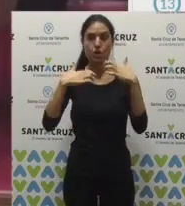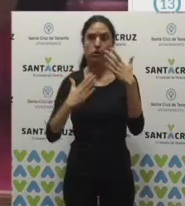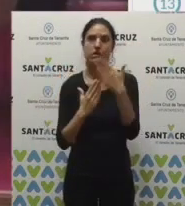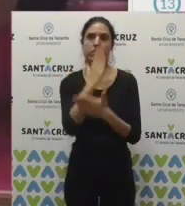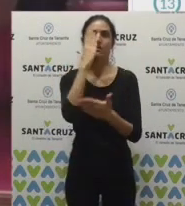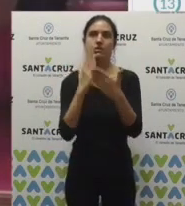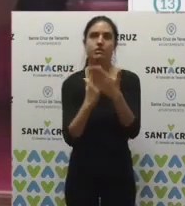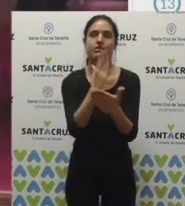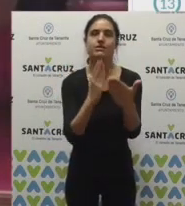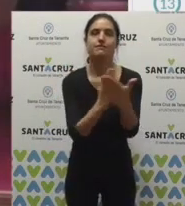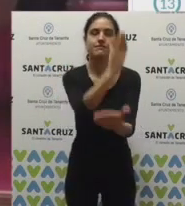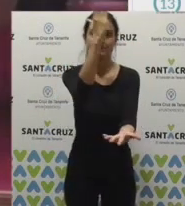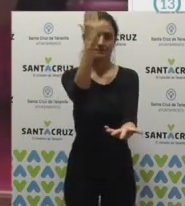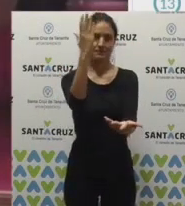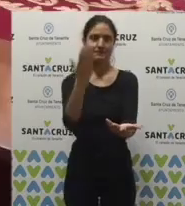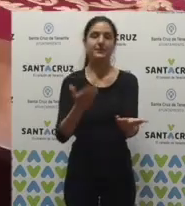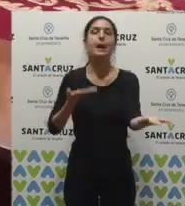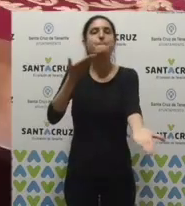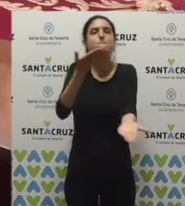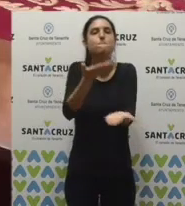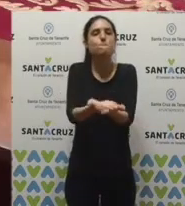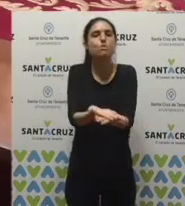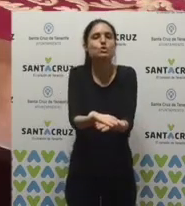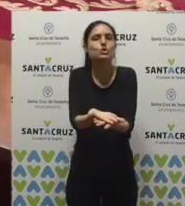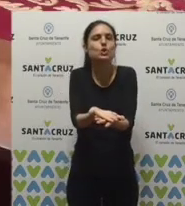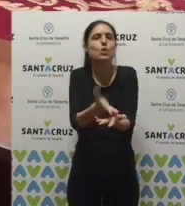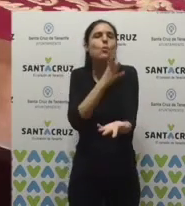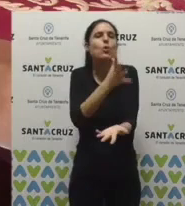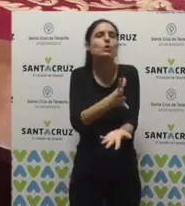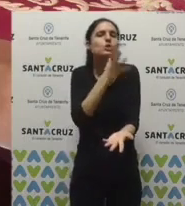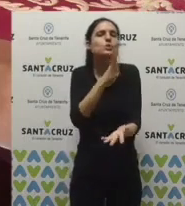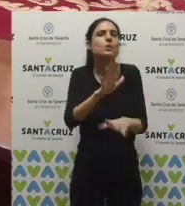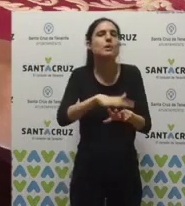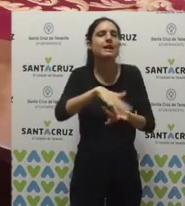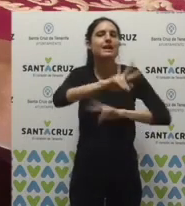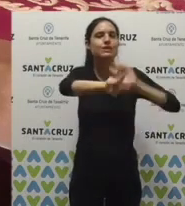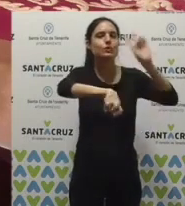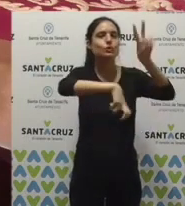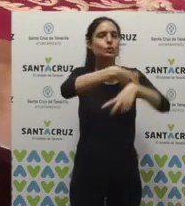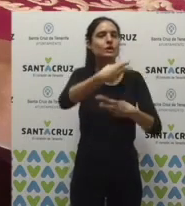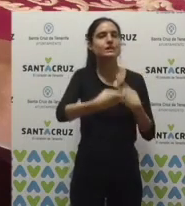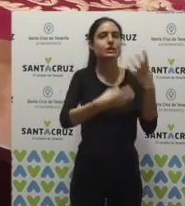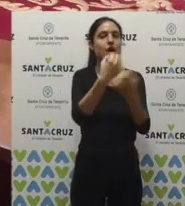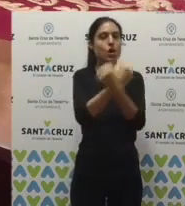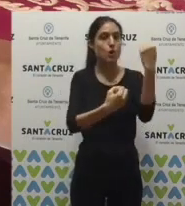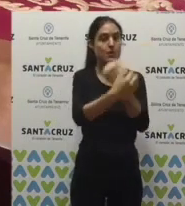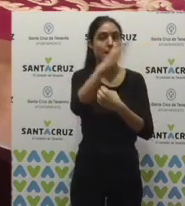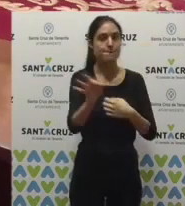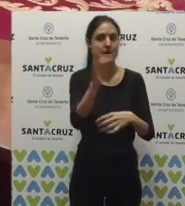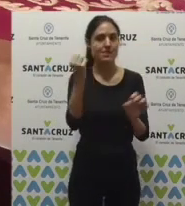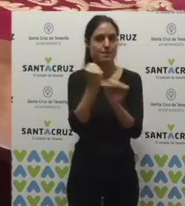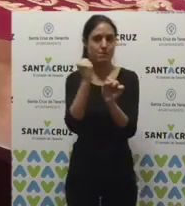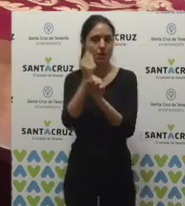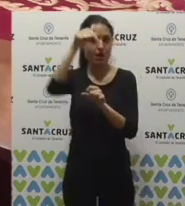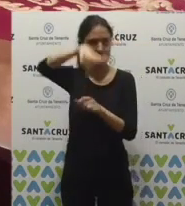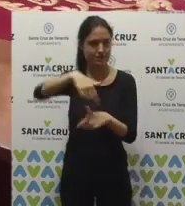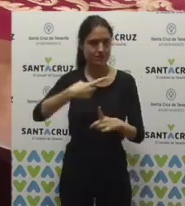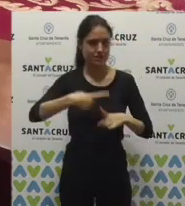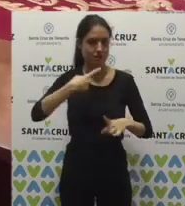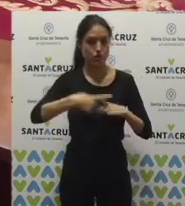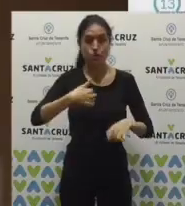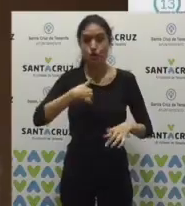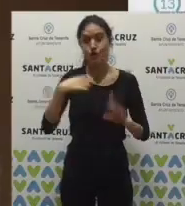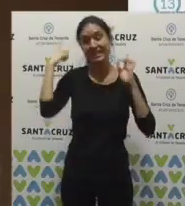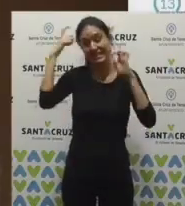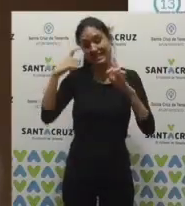bueno el motivo de la moción para el relanzamiento del estructura económica y empleos entre cruz de tenerife voy a intentar ser muy breve por la hora se está haciendo bastante